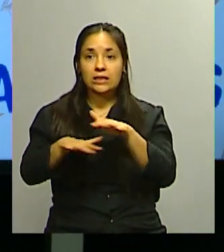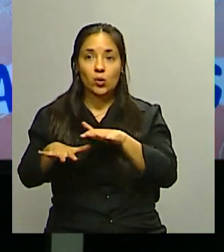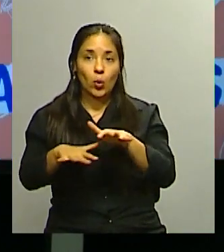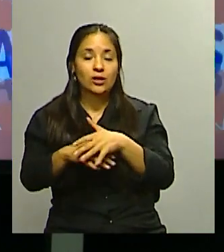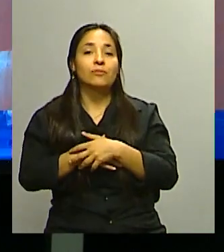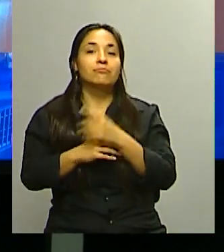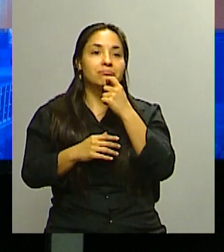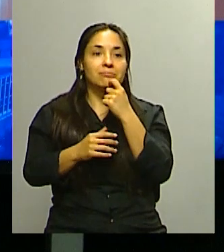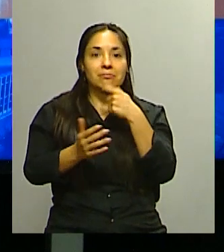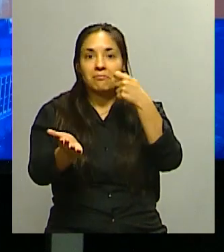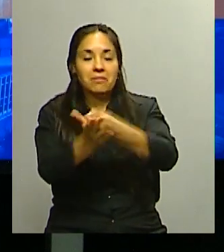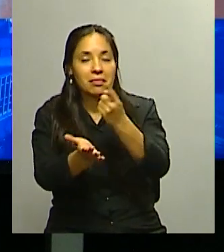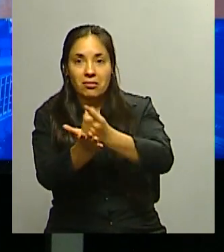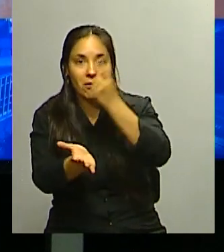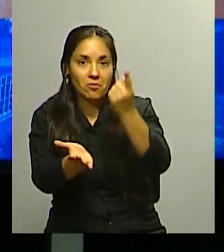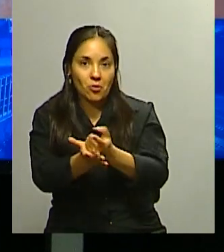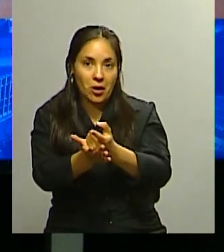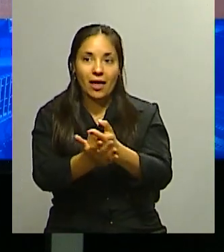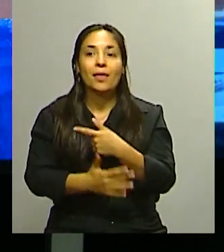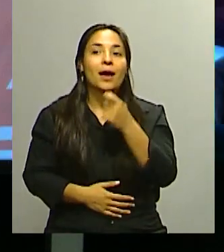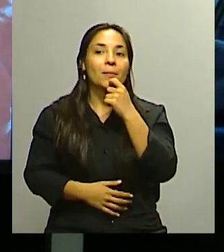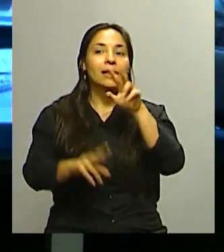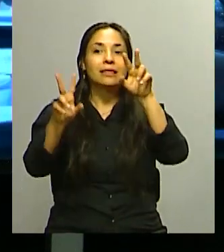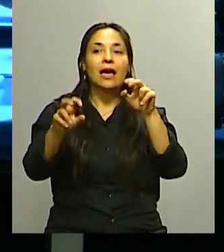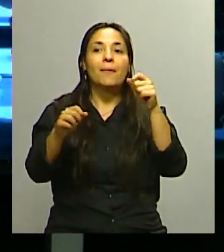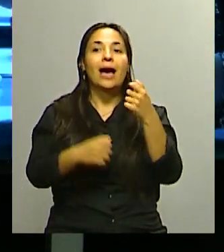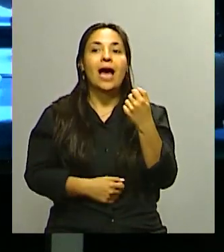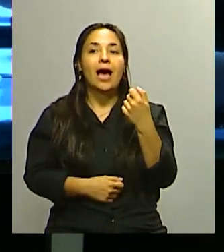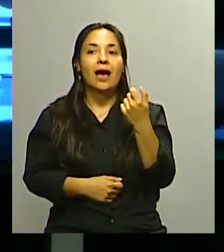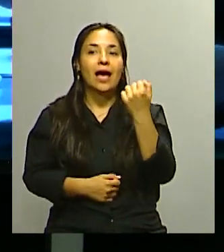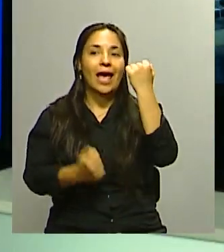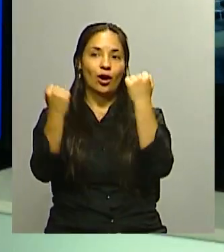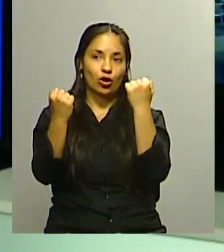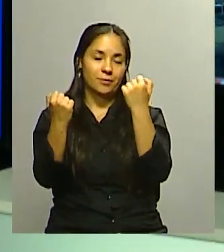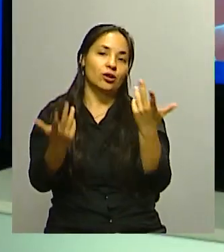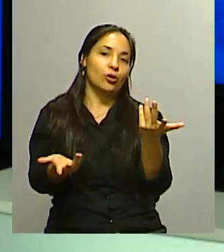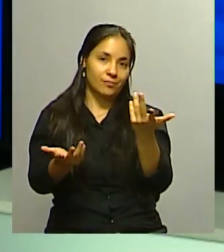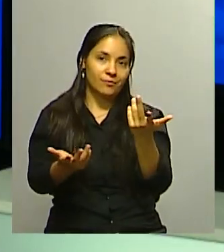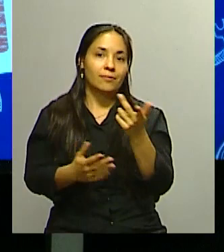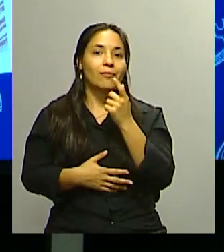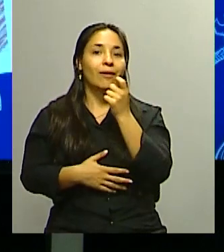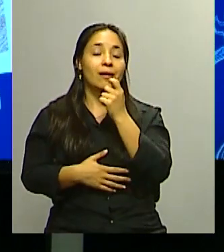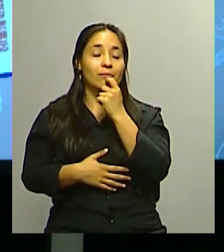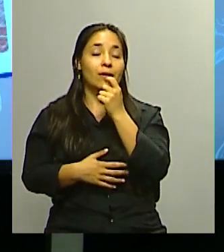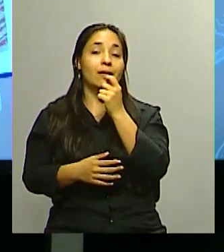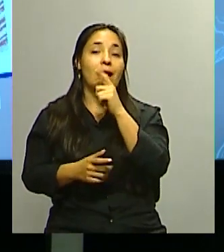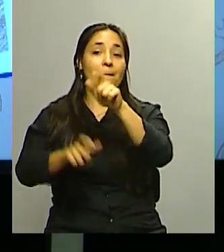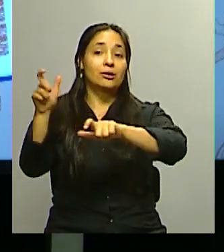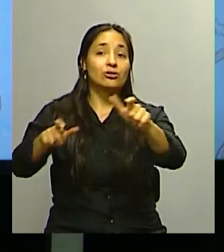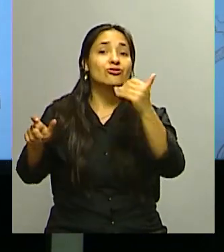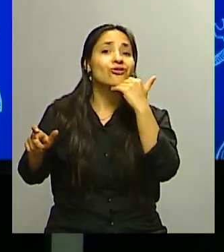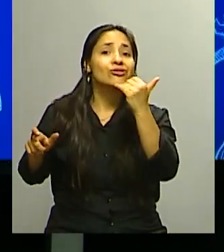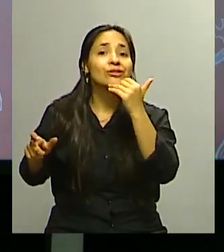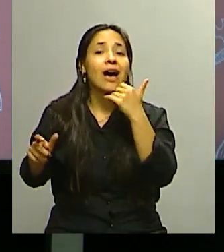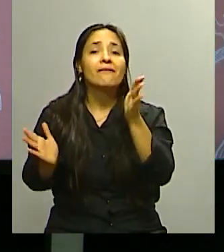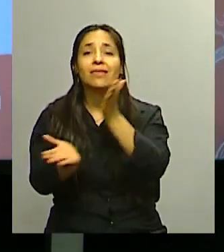sus posibilidades. Por ejemplo, un tema económico sería una pena que la gente no pudiera conocer y hacer uso de